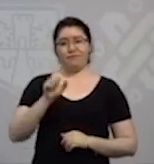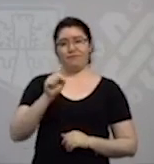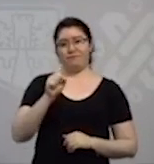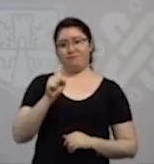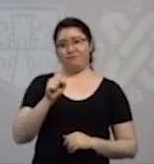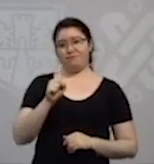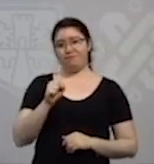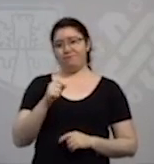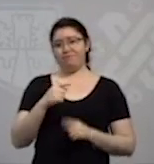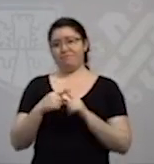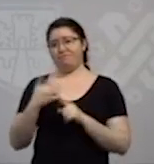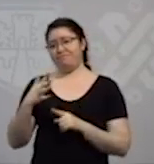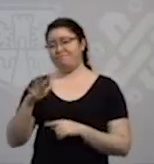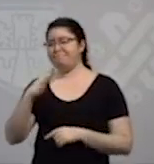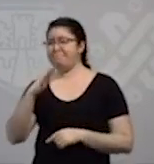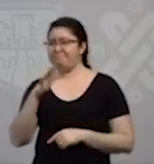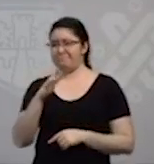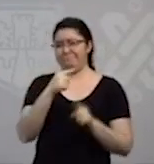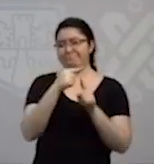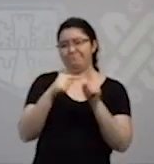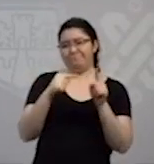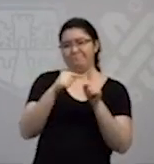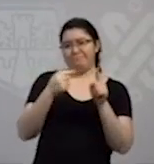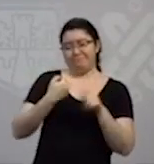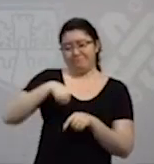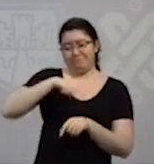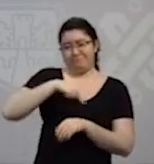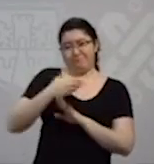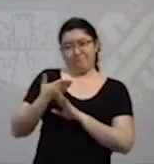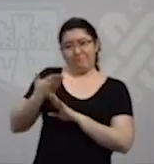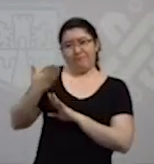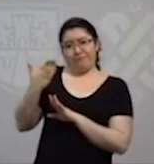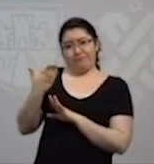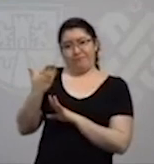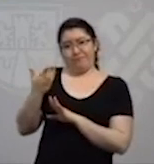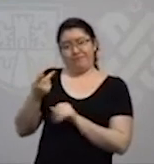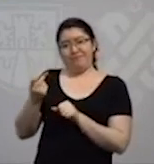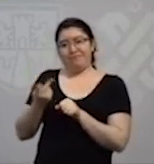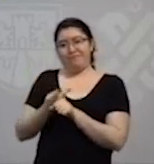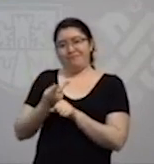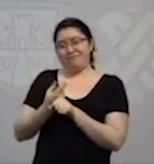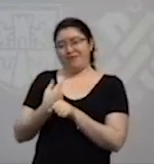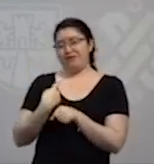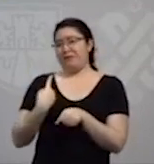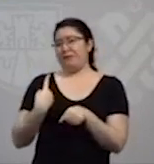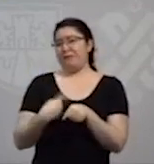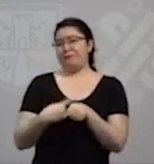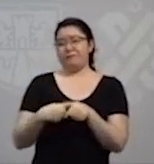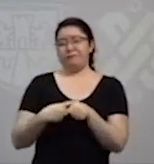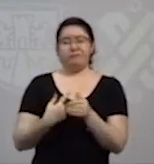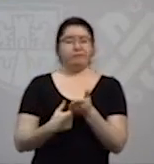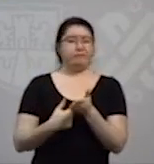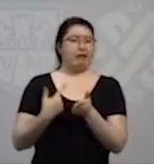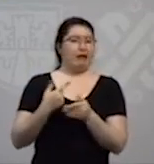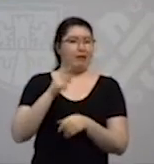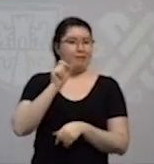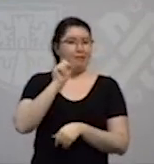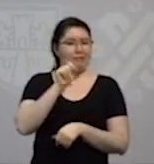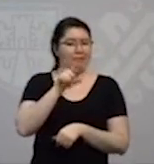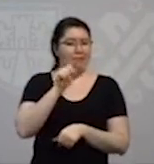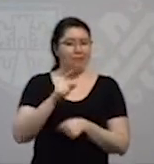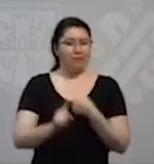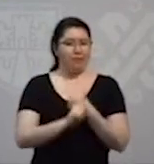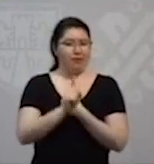60%, más o menos la mitad de lo que tuvimos en el momento más crítico de la pandemia en la ciudad.